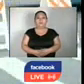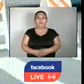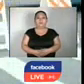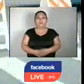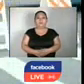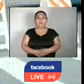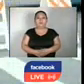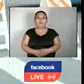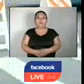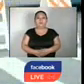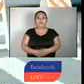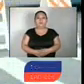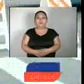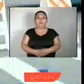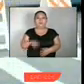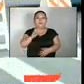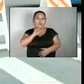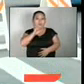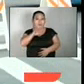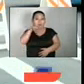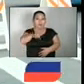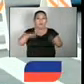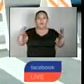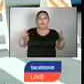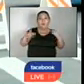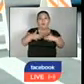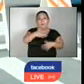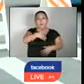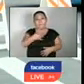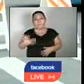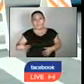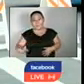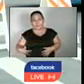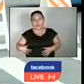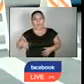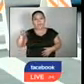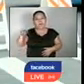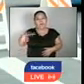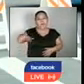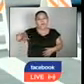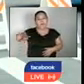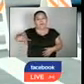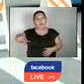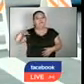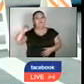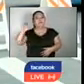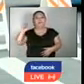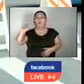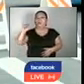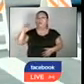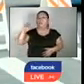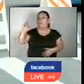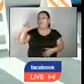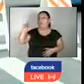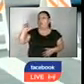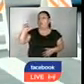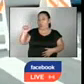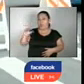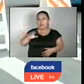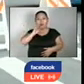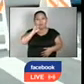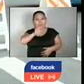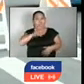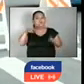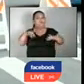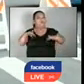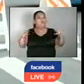En el segundo día de la Cumbre de las Américas que se desarrolla acá en Los Ángeles, California, se han tenido muchas actividades, entre ellos foros